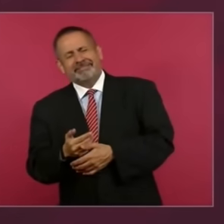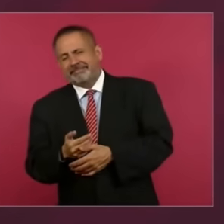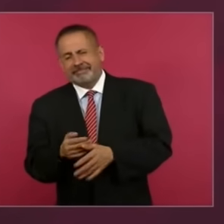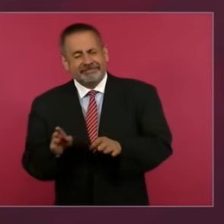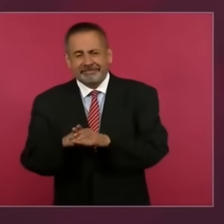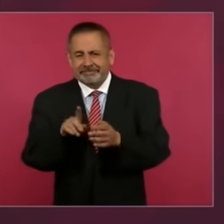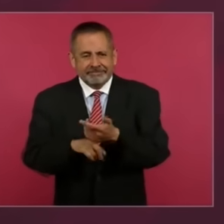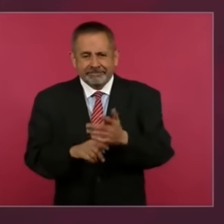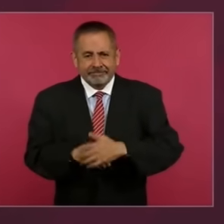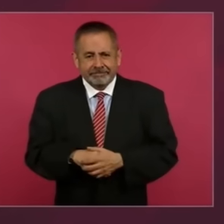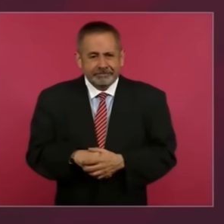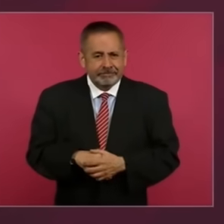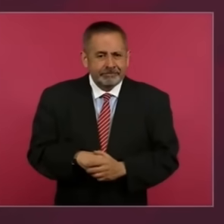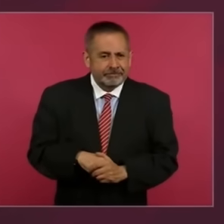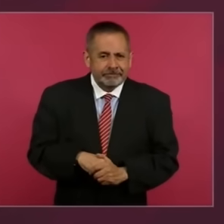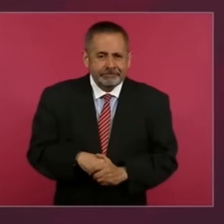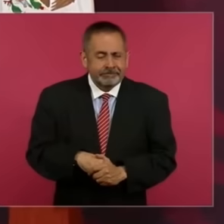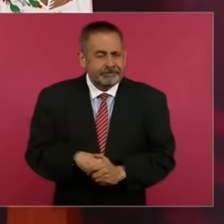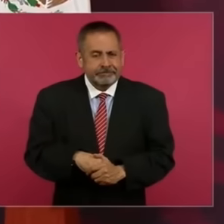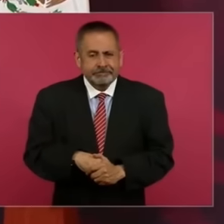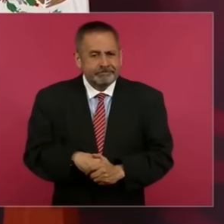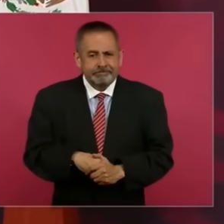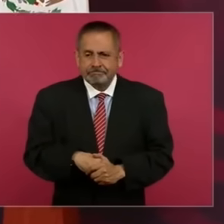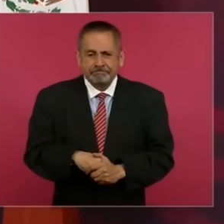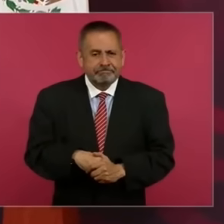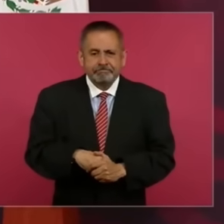Y la gente que se